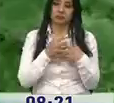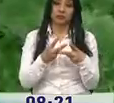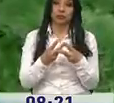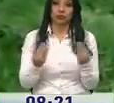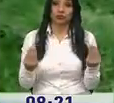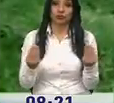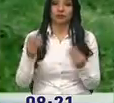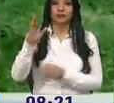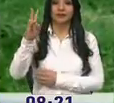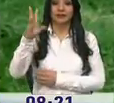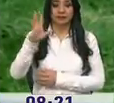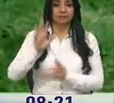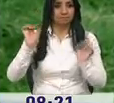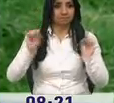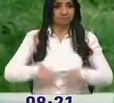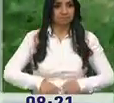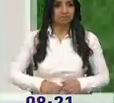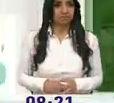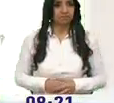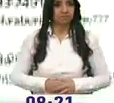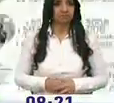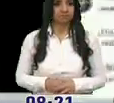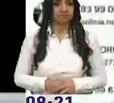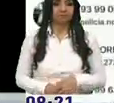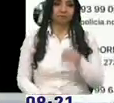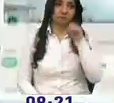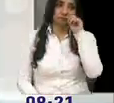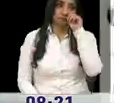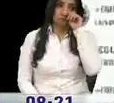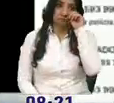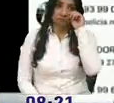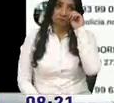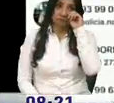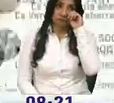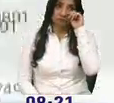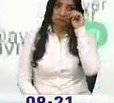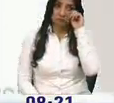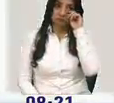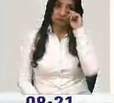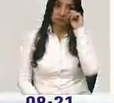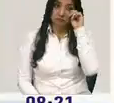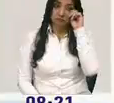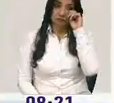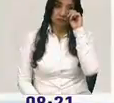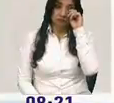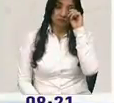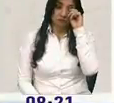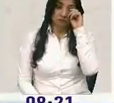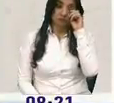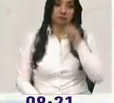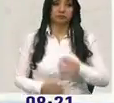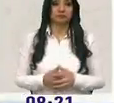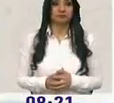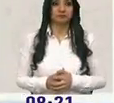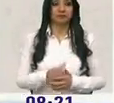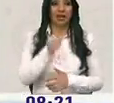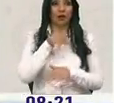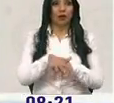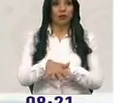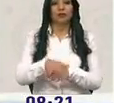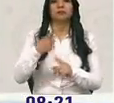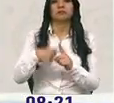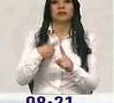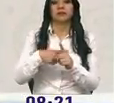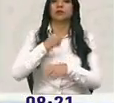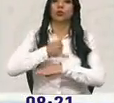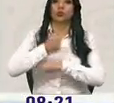TVC. Lo haremos. Miren esto. Ahí está la fuga de agua, por si acaso, ¿no? Miren, meses la fuga de agua. Junta parroquial,